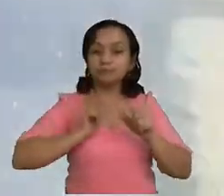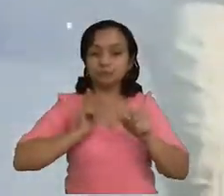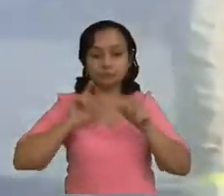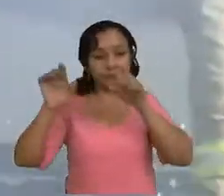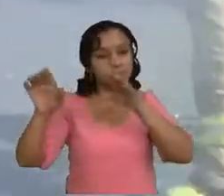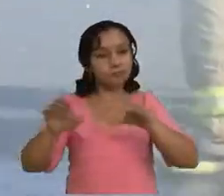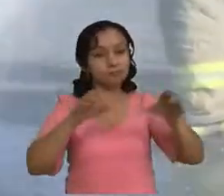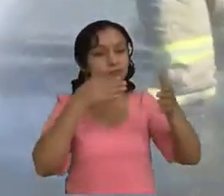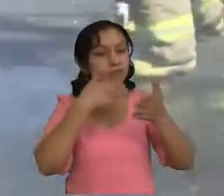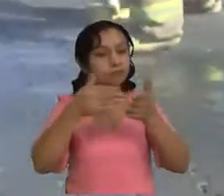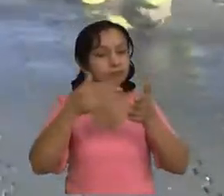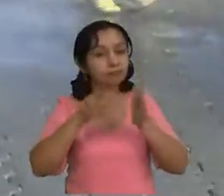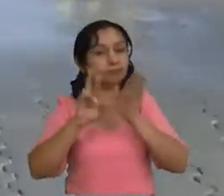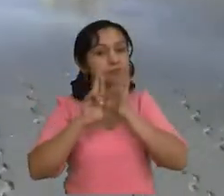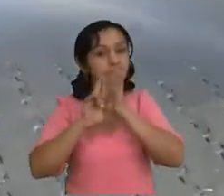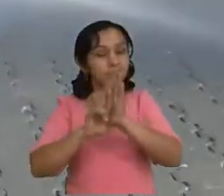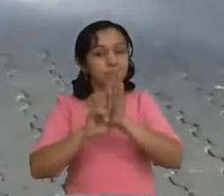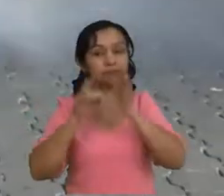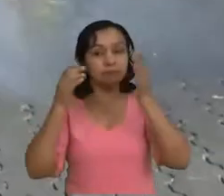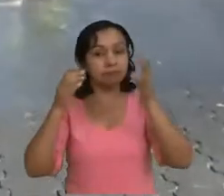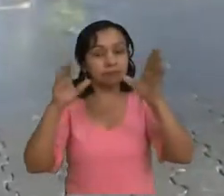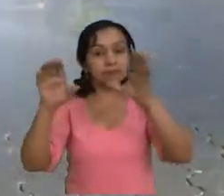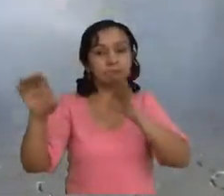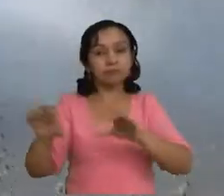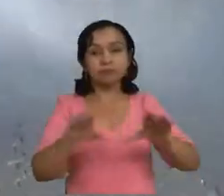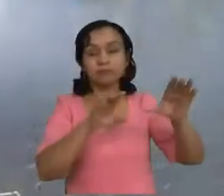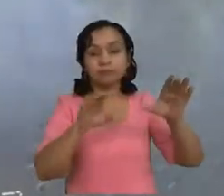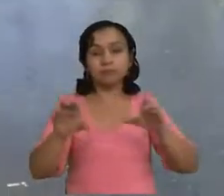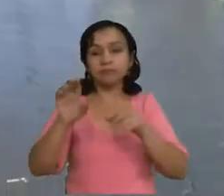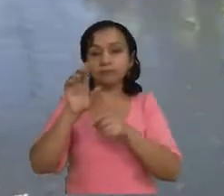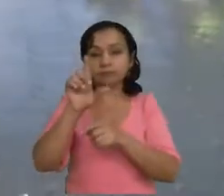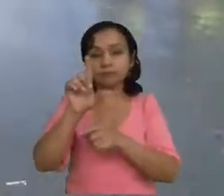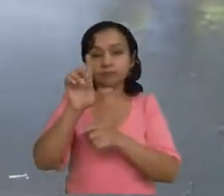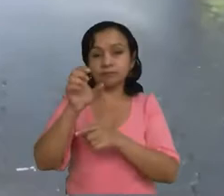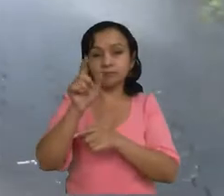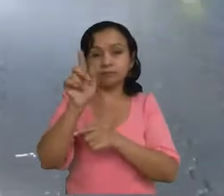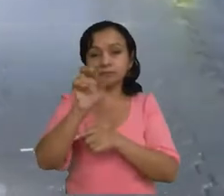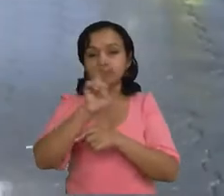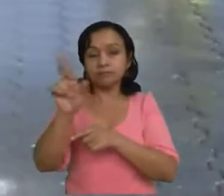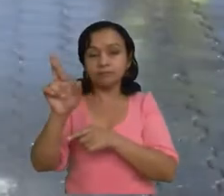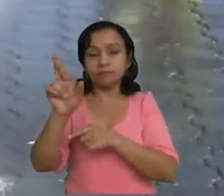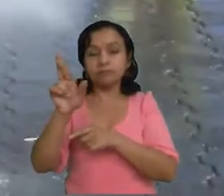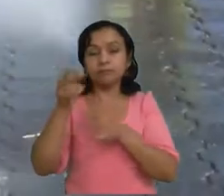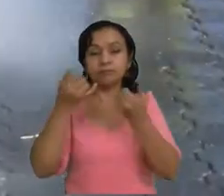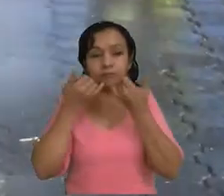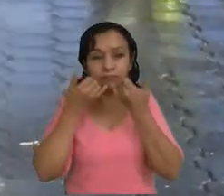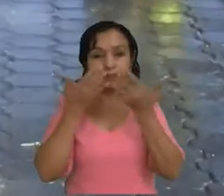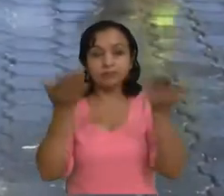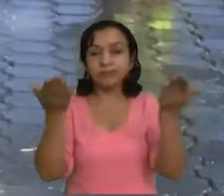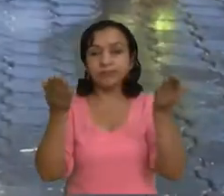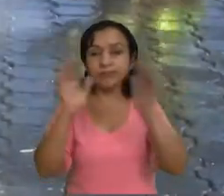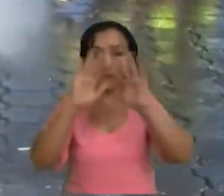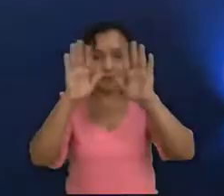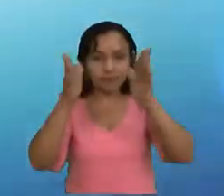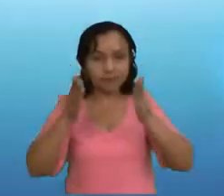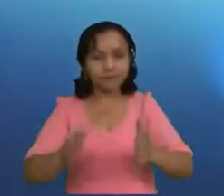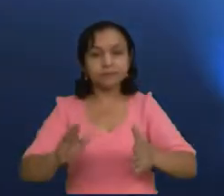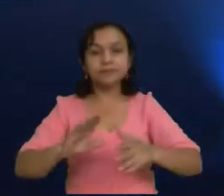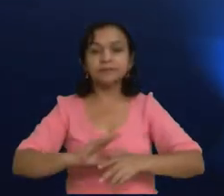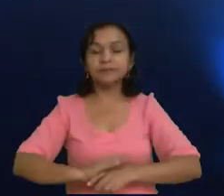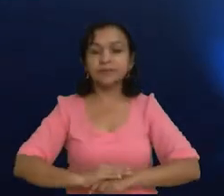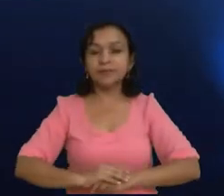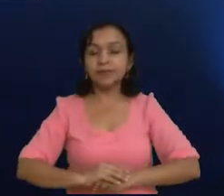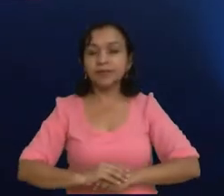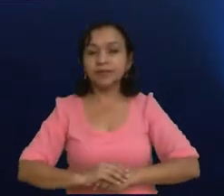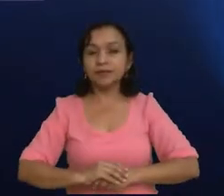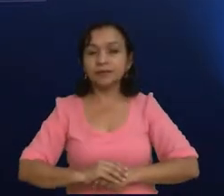facilitar respuesta inmediata ante cualquier eventualidad. Con cámara de Lester Mora, para el canal parlamentario les informó Vanessa Paz.